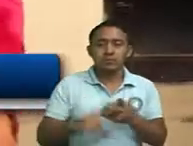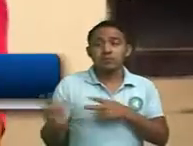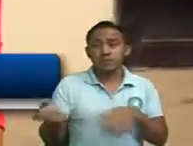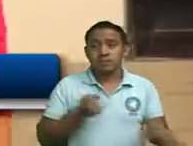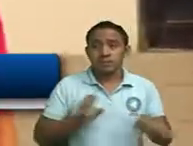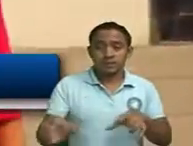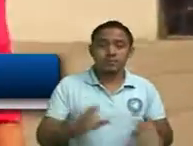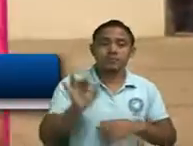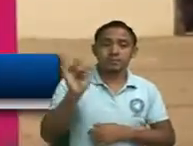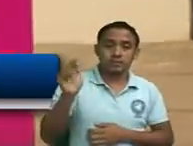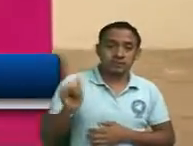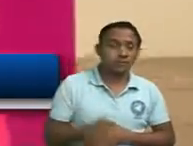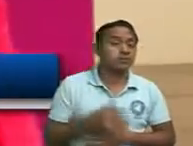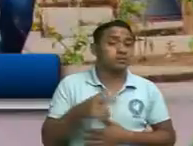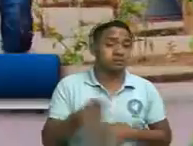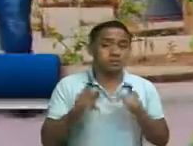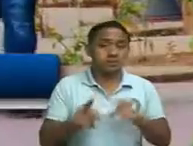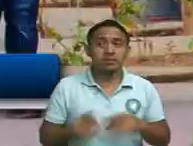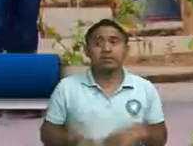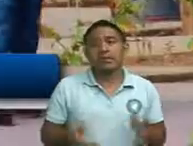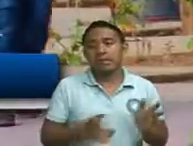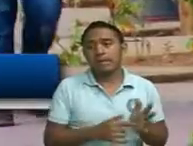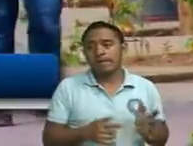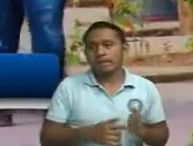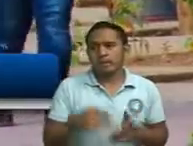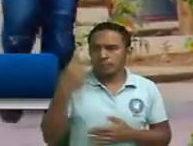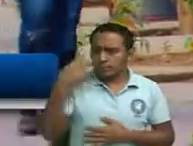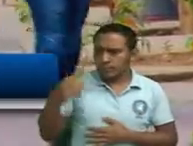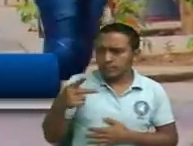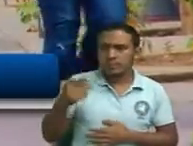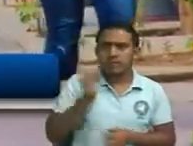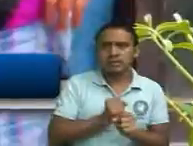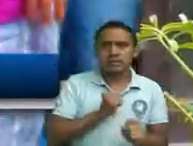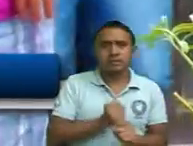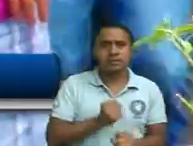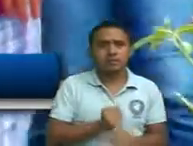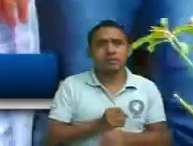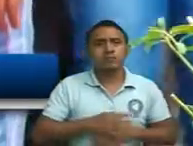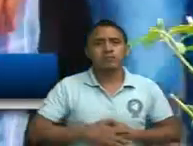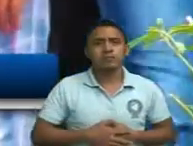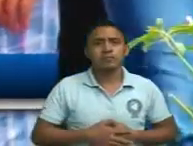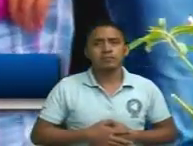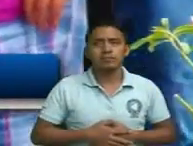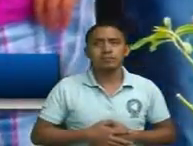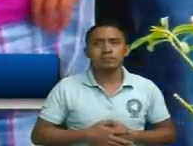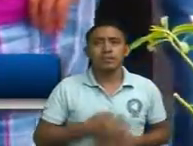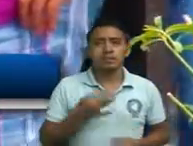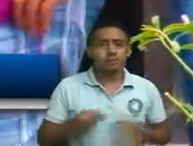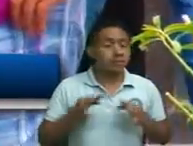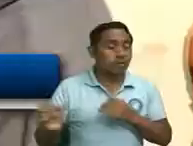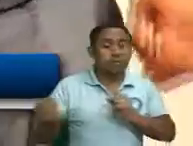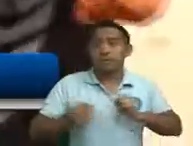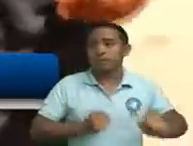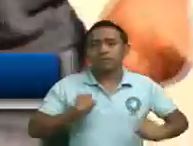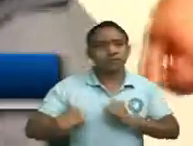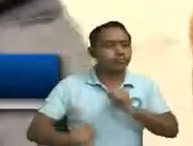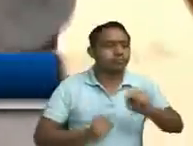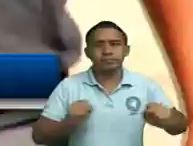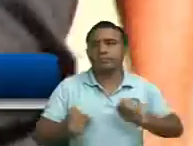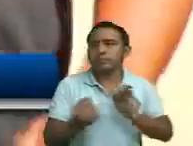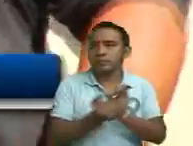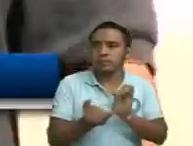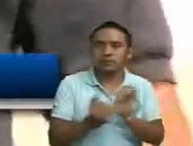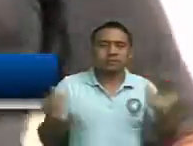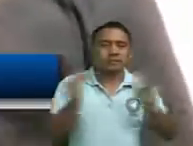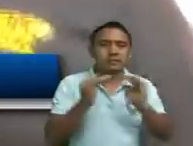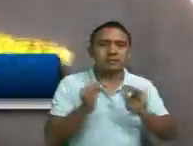física que hace esa persona. Hay personas que nosotros las vemos en el trabajo, las vemos muy activas, e igual son en su casa,